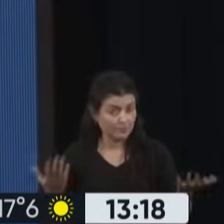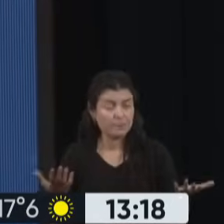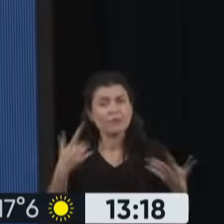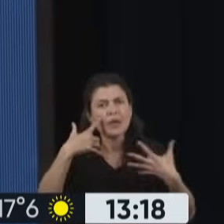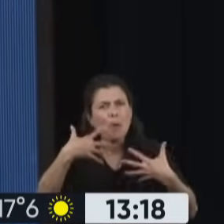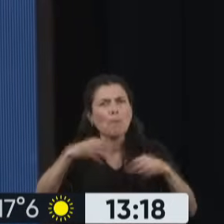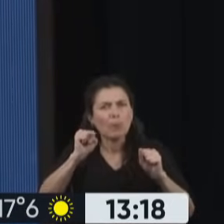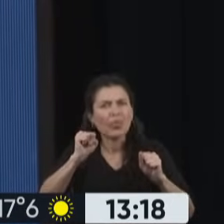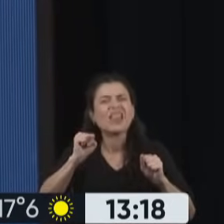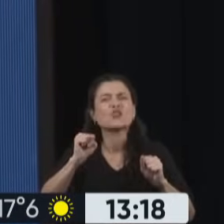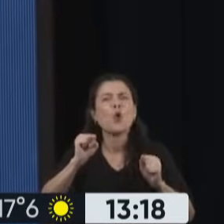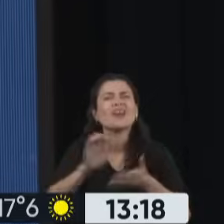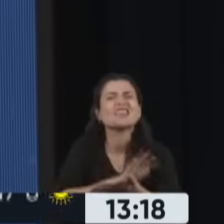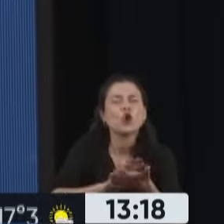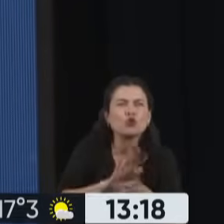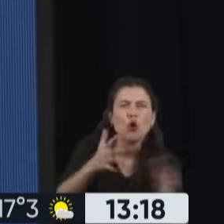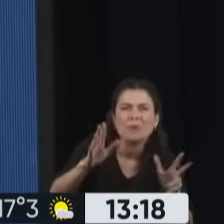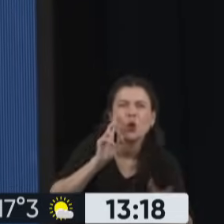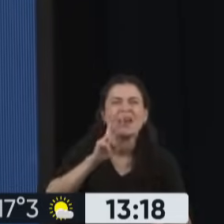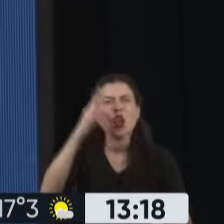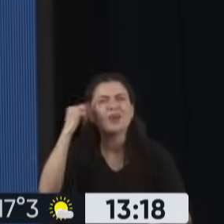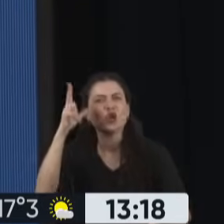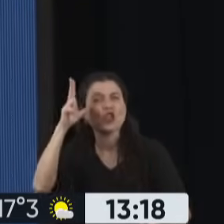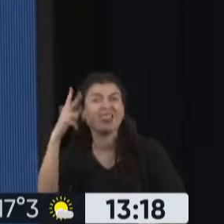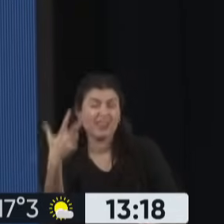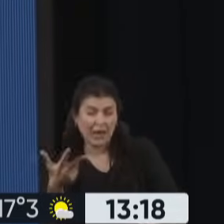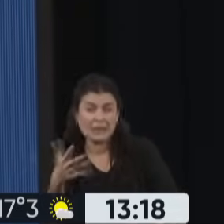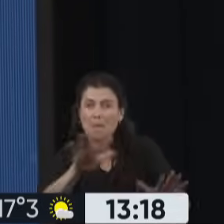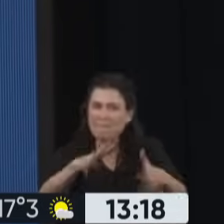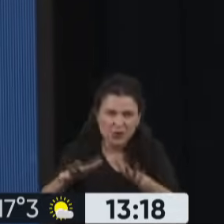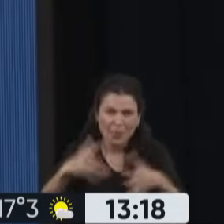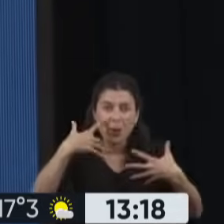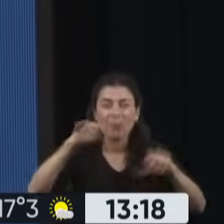encontró la luz allá por el año 1983,